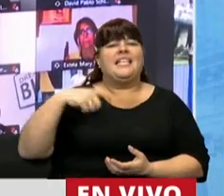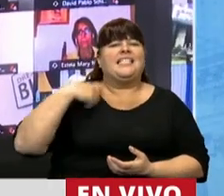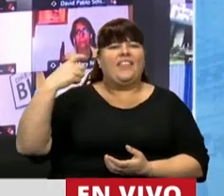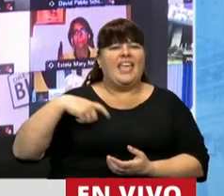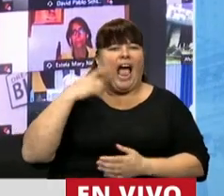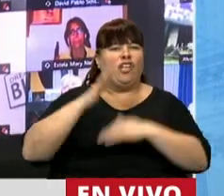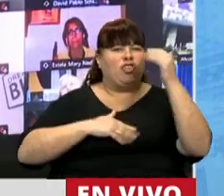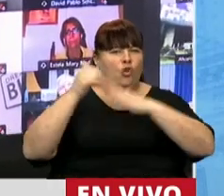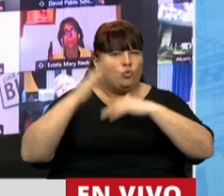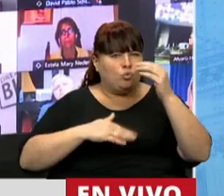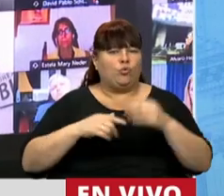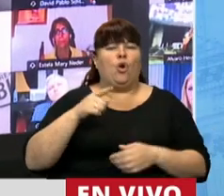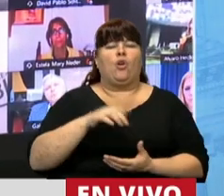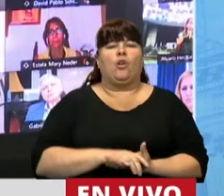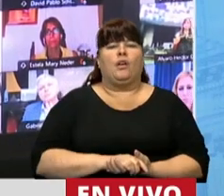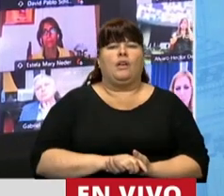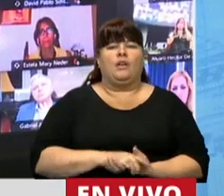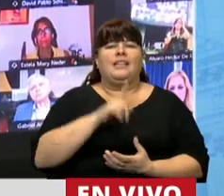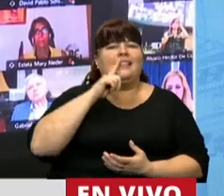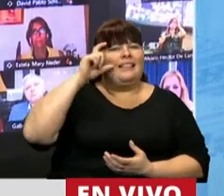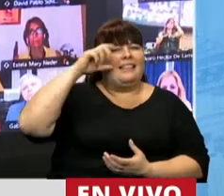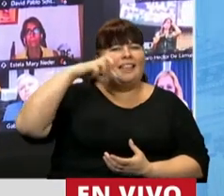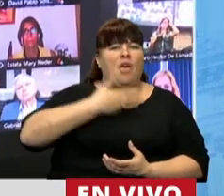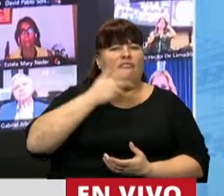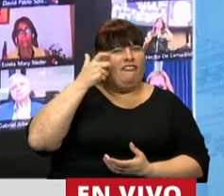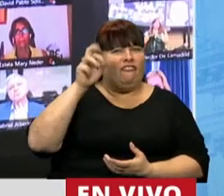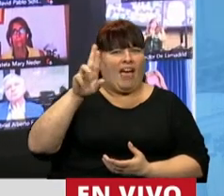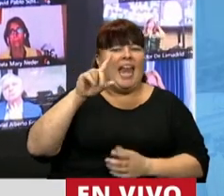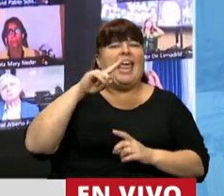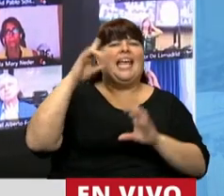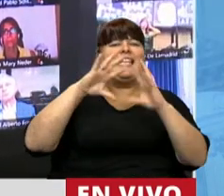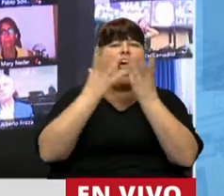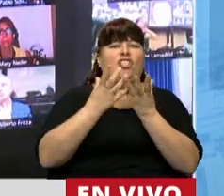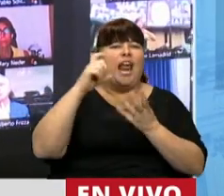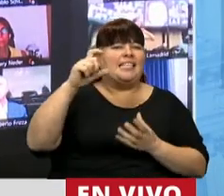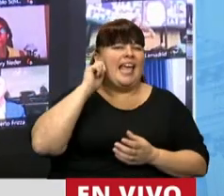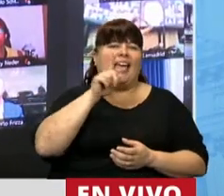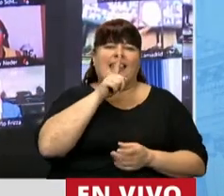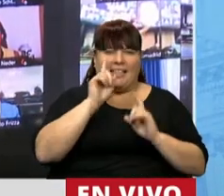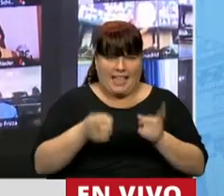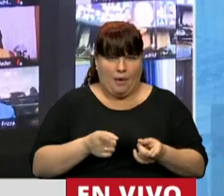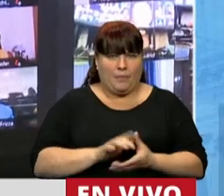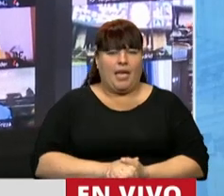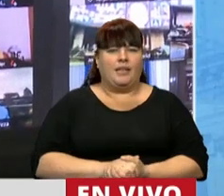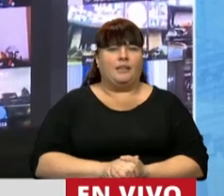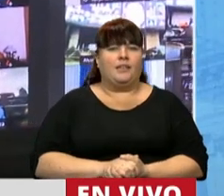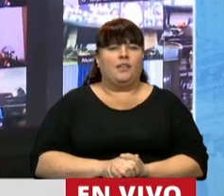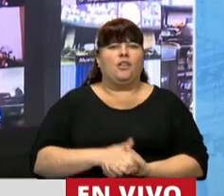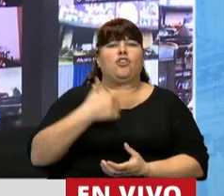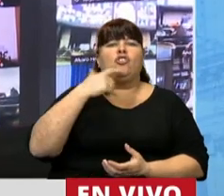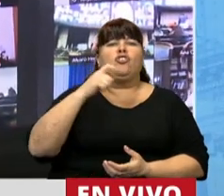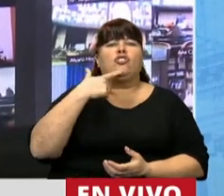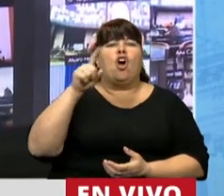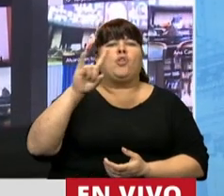Sindicato de la Construcción, Mónica Tepfer, Internacionales de la CGT también, Graciela Sosa,